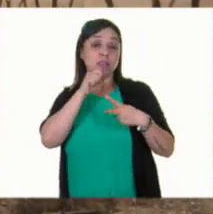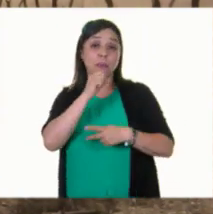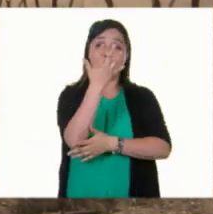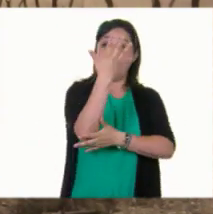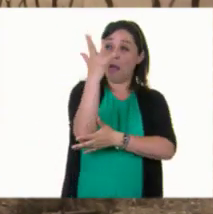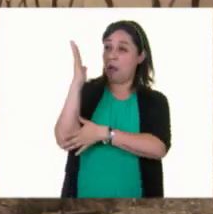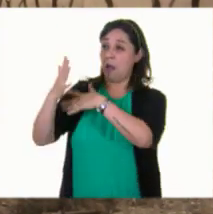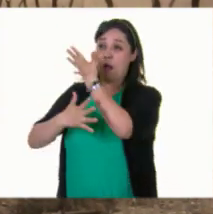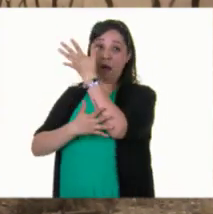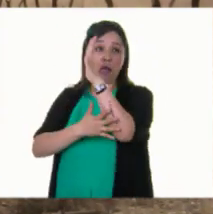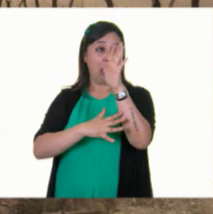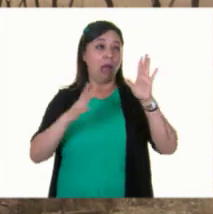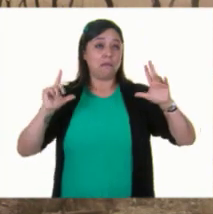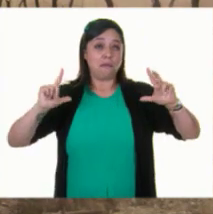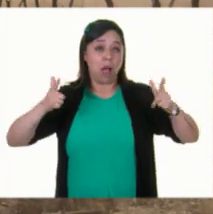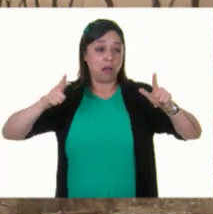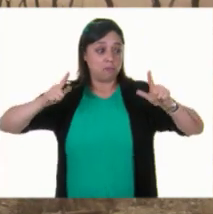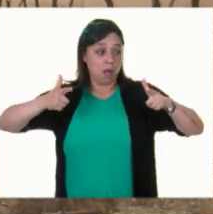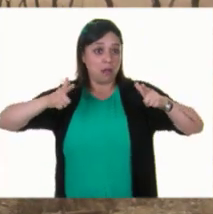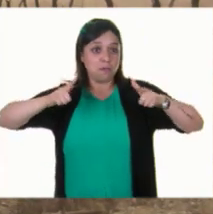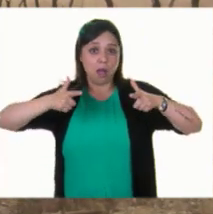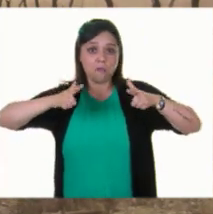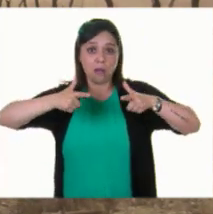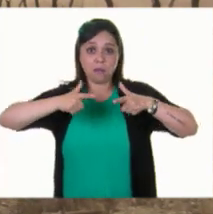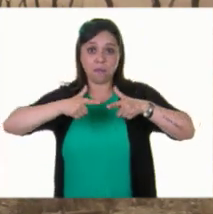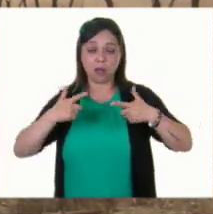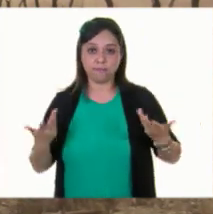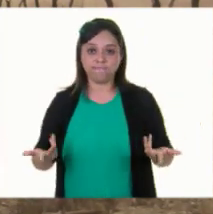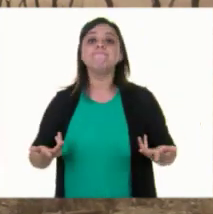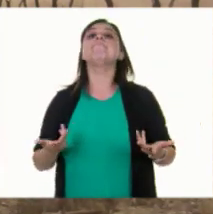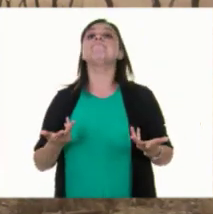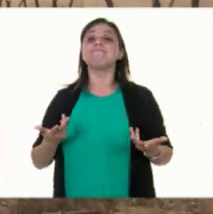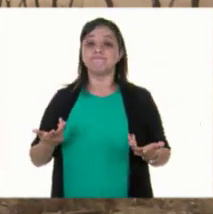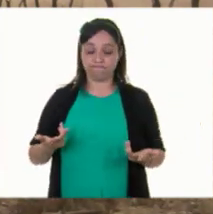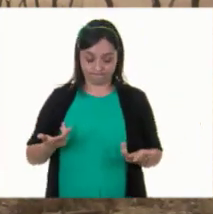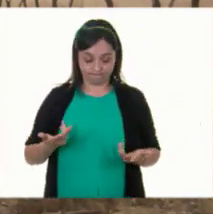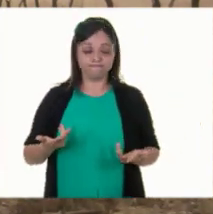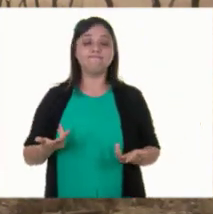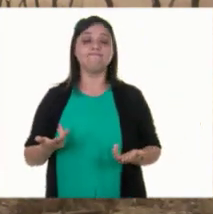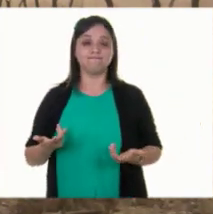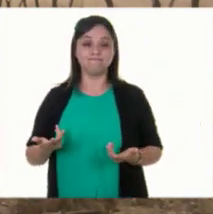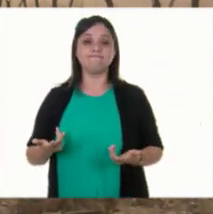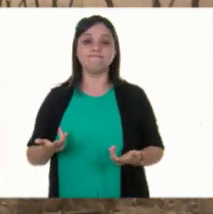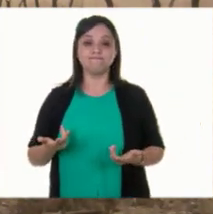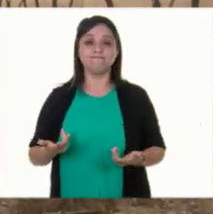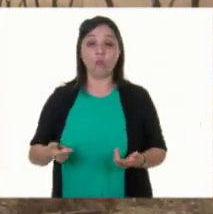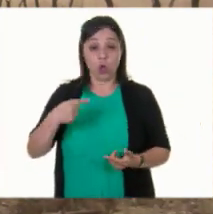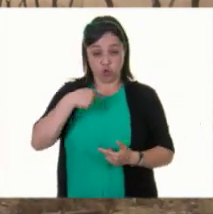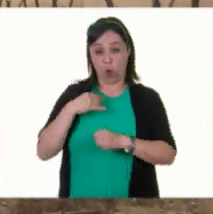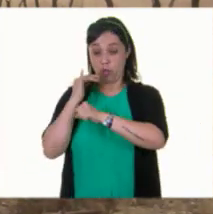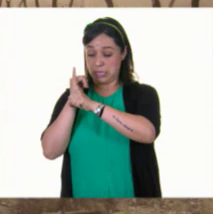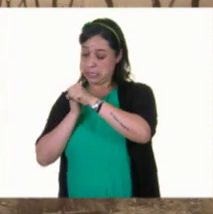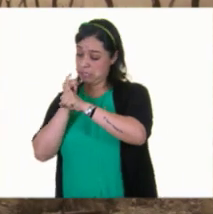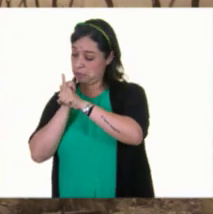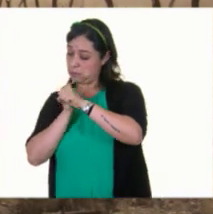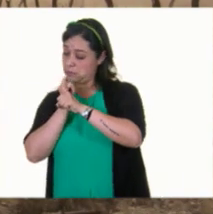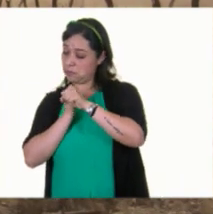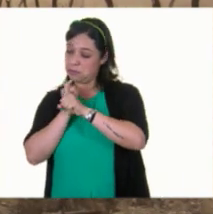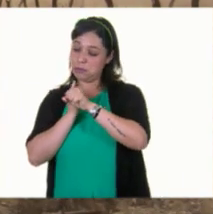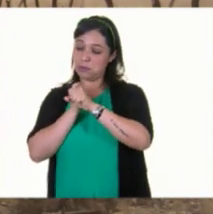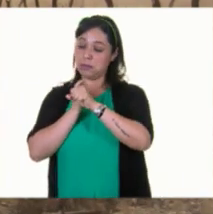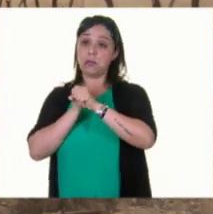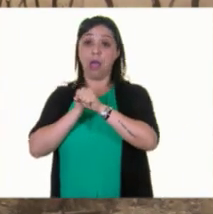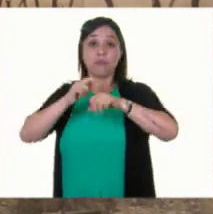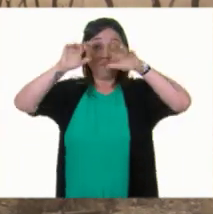cada vez más escasos. Así es, Larisa. De hecho, según la información que sigo recabando,